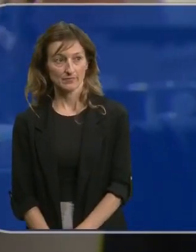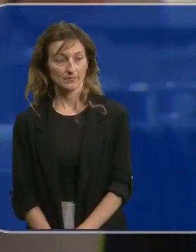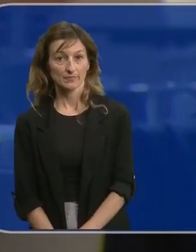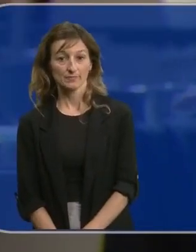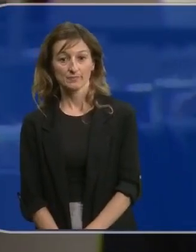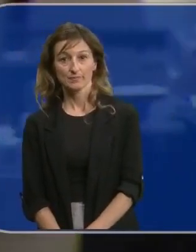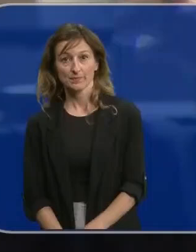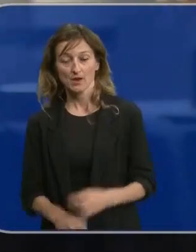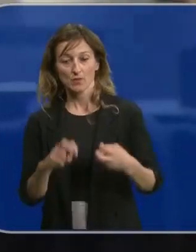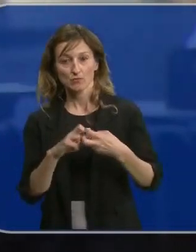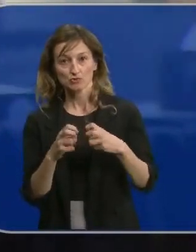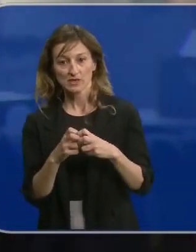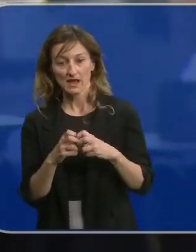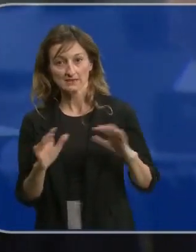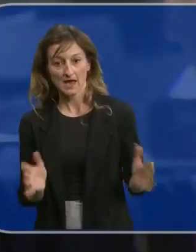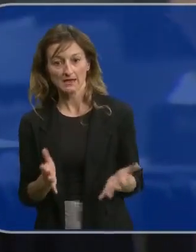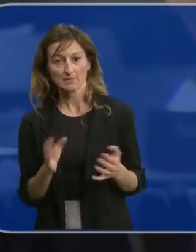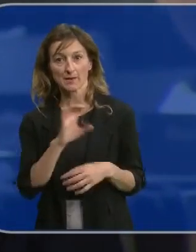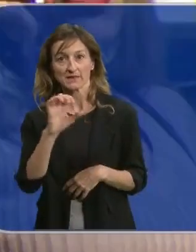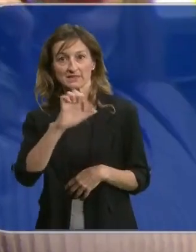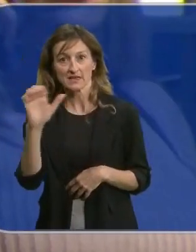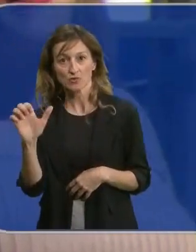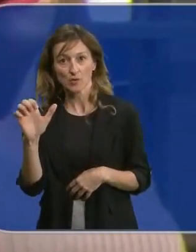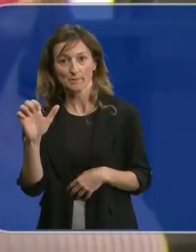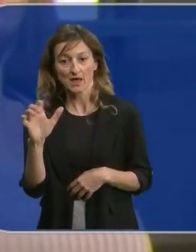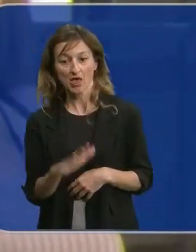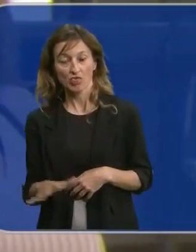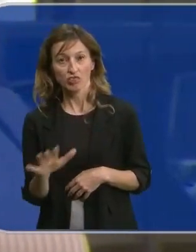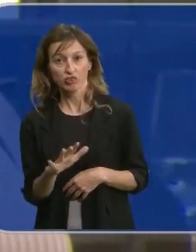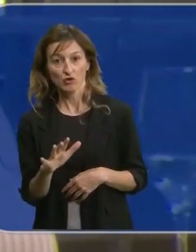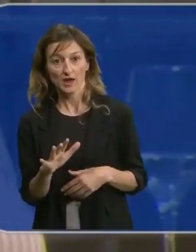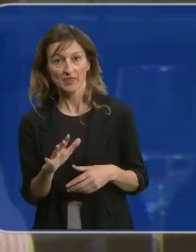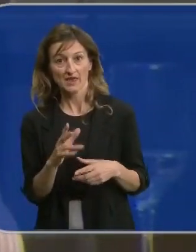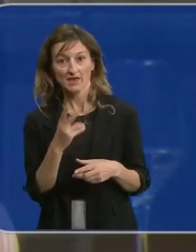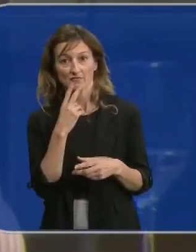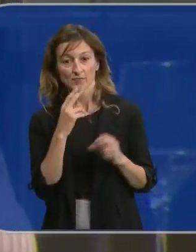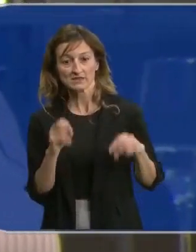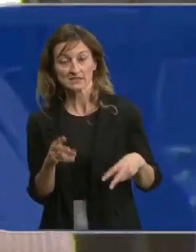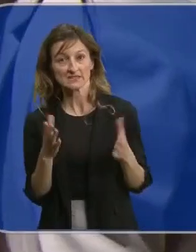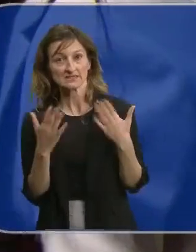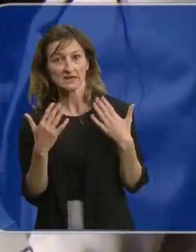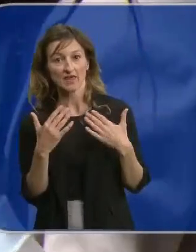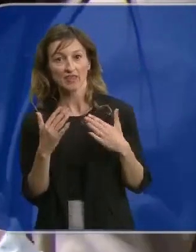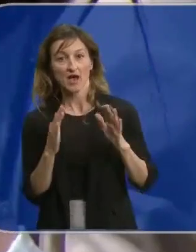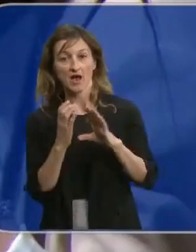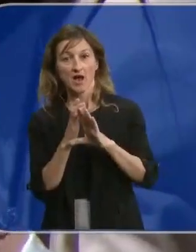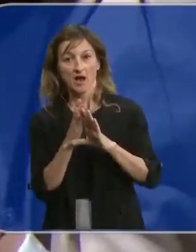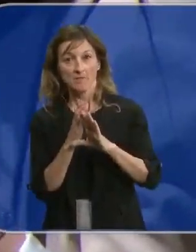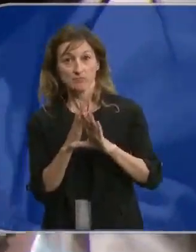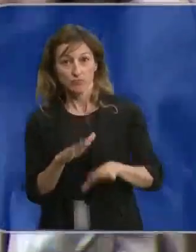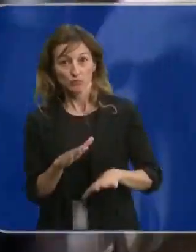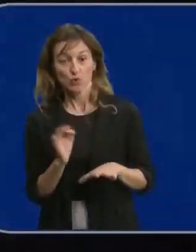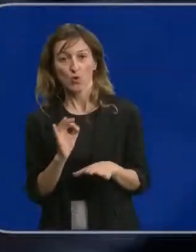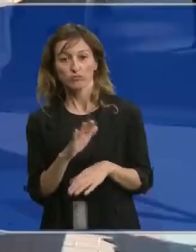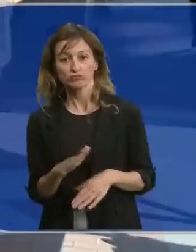infantiles Bruselas anima a los países europeos a ampliar los espacios libres de humo como Terrazas paradas de autobús o